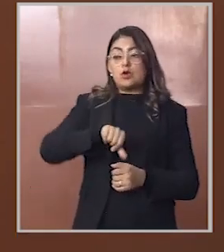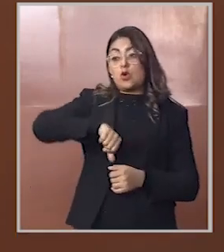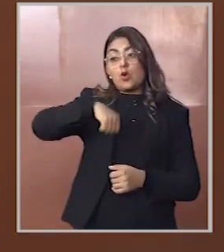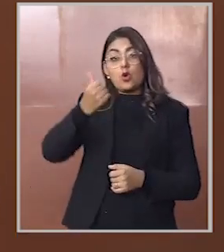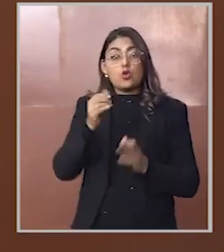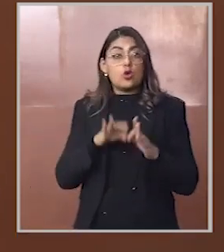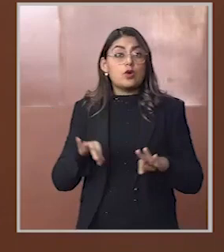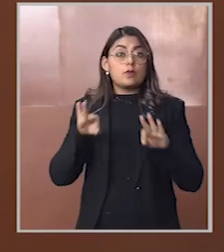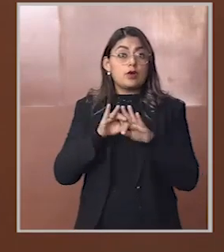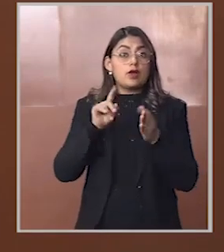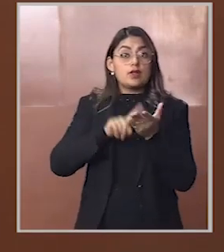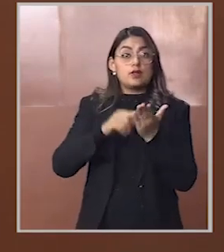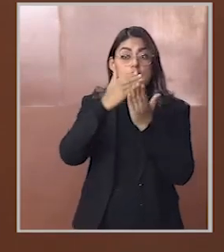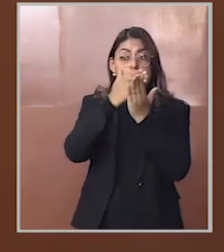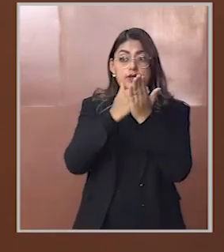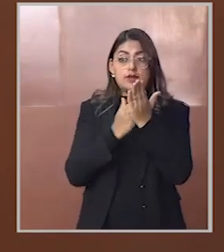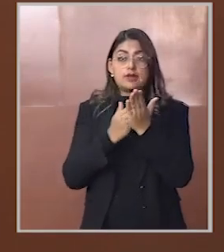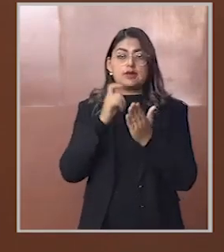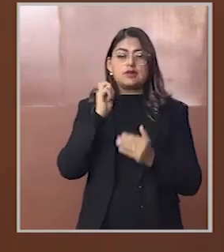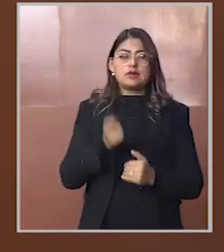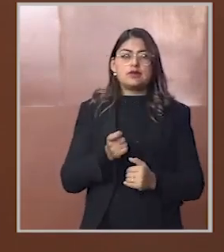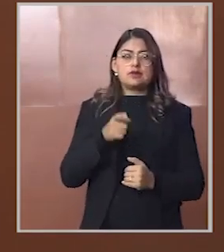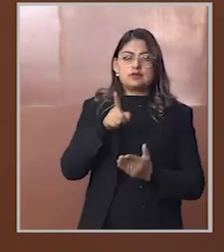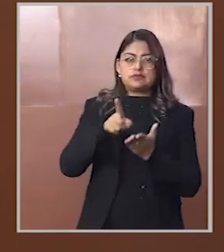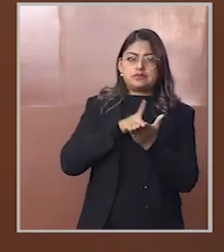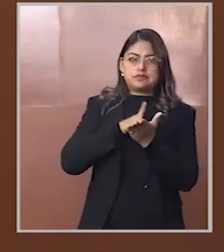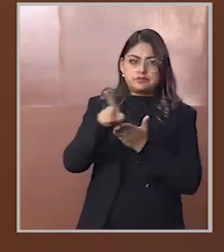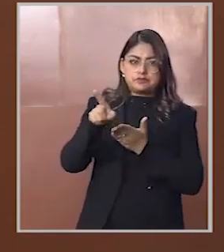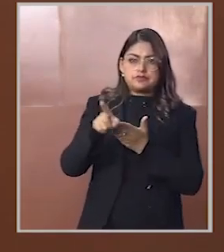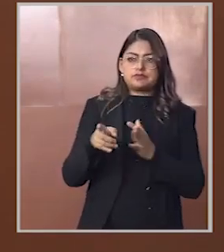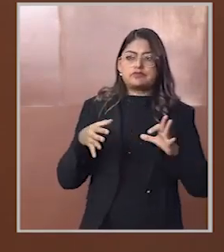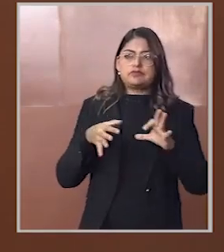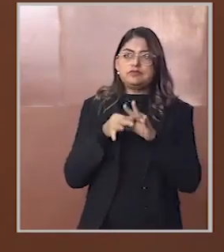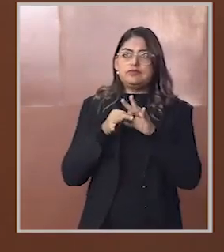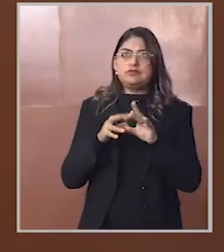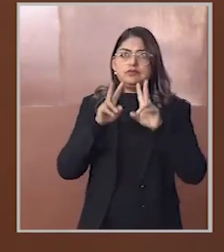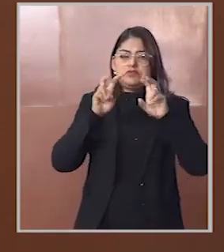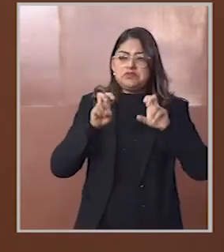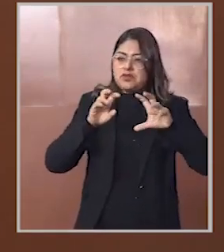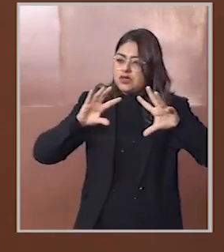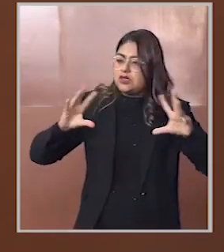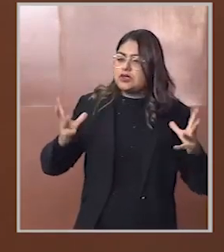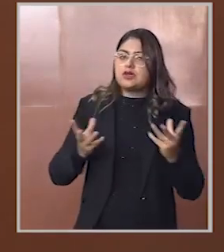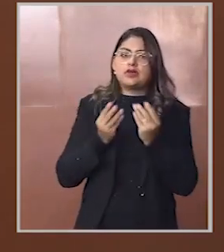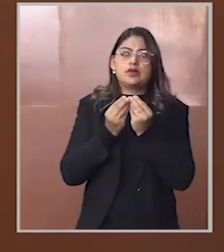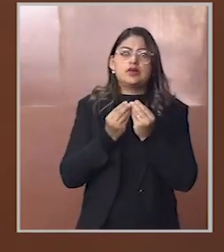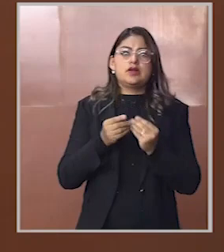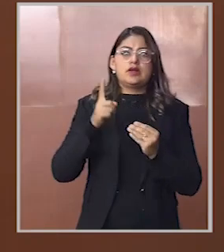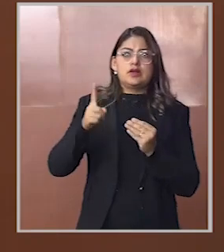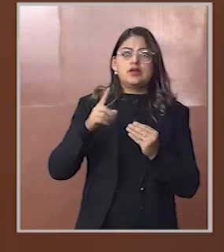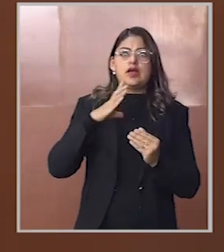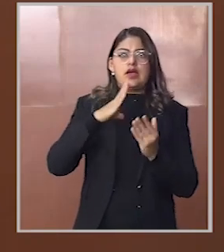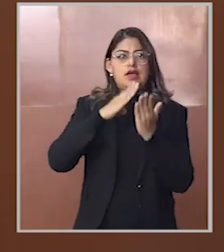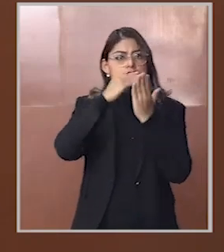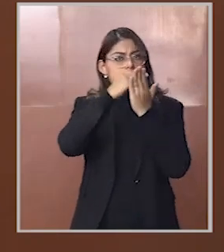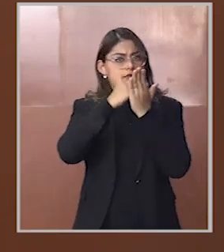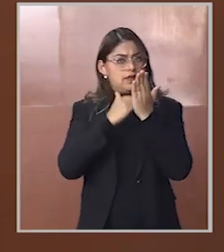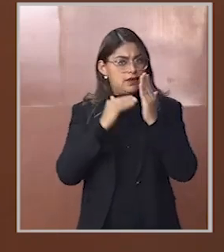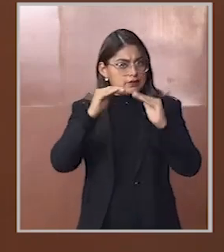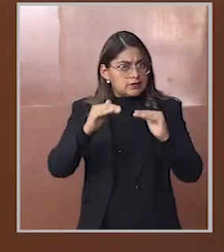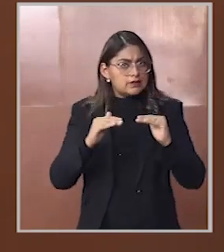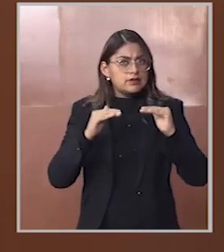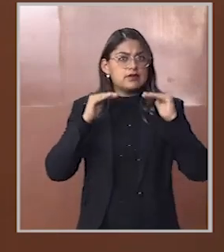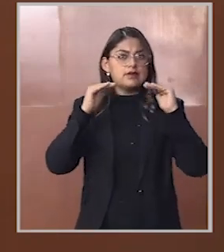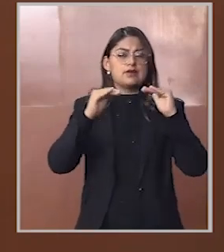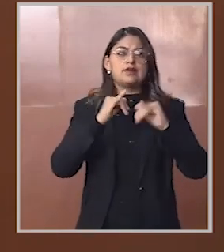en las en las guías Y es que los derechos se abordan de una manera integral y de acuerdo a los más altos estándares